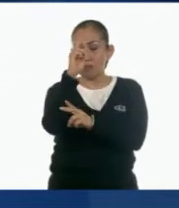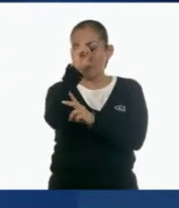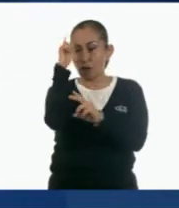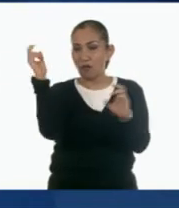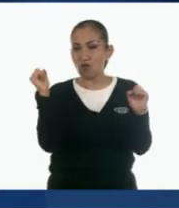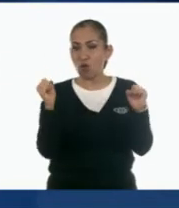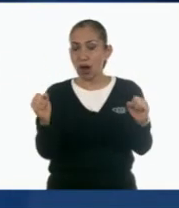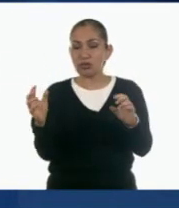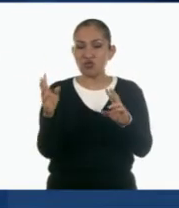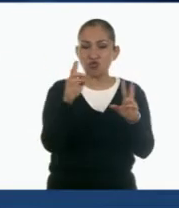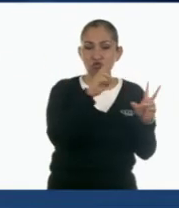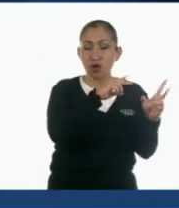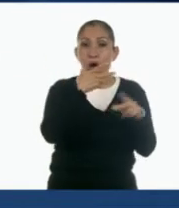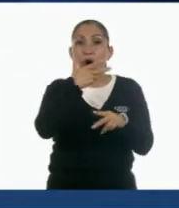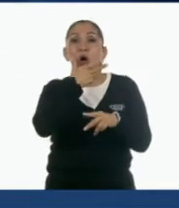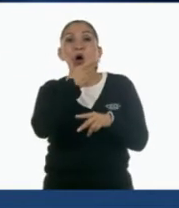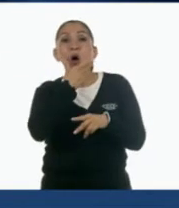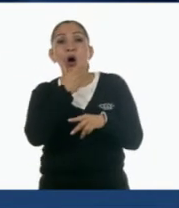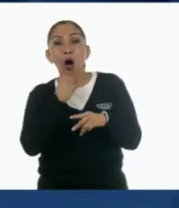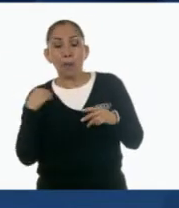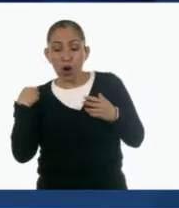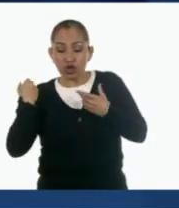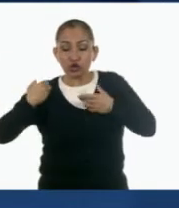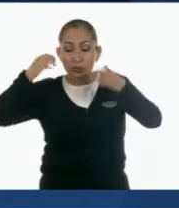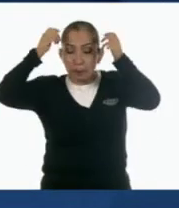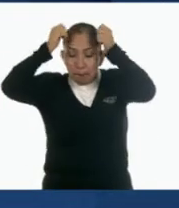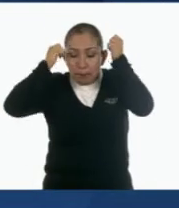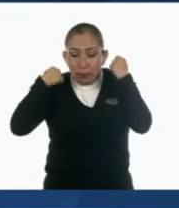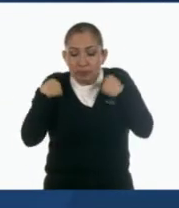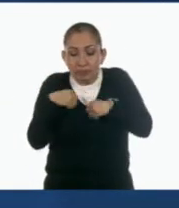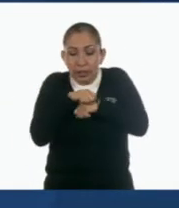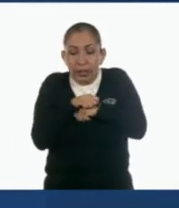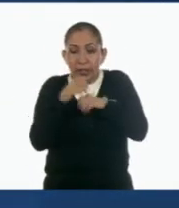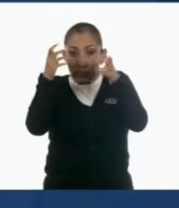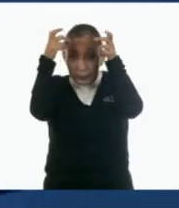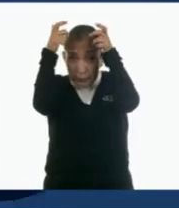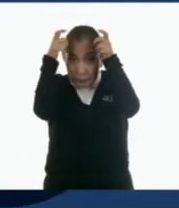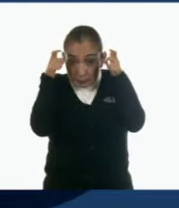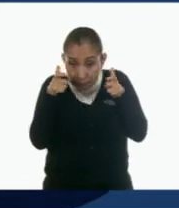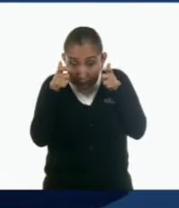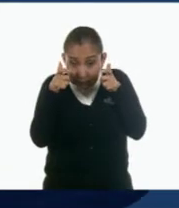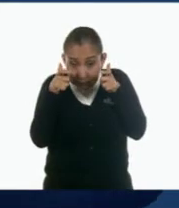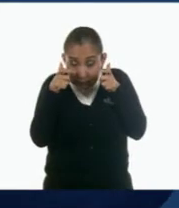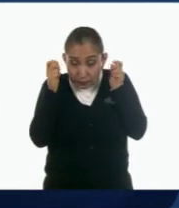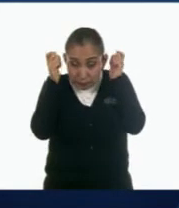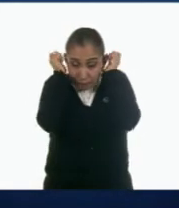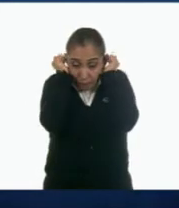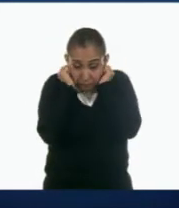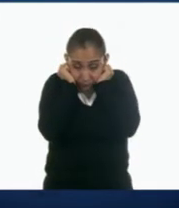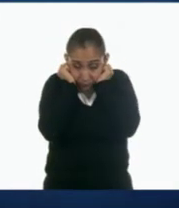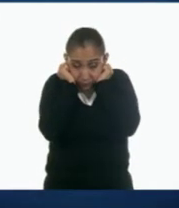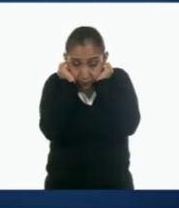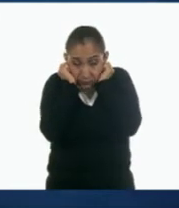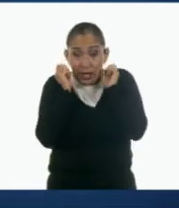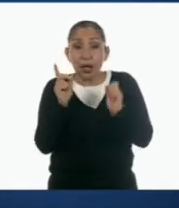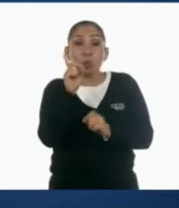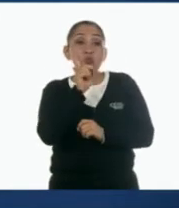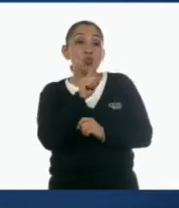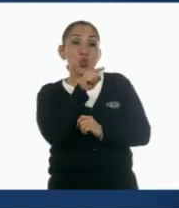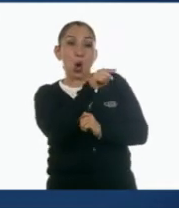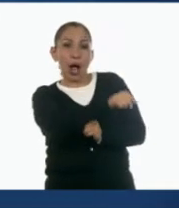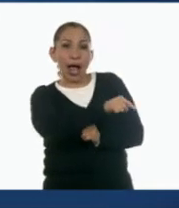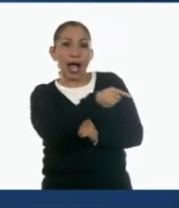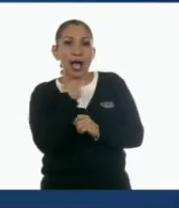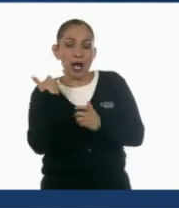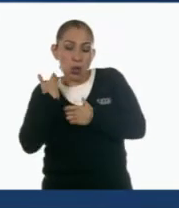fuerte. Los hombres se envolvían en gruesos jorongos y se metían los sombreros anchos hasta las orejas. Las mujeres